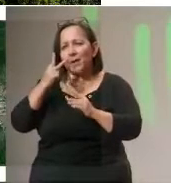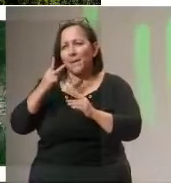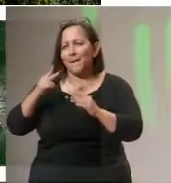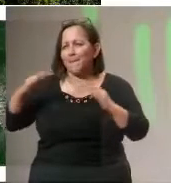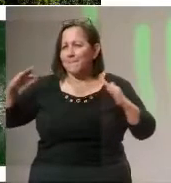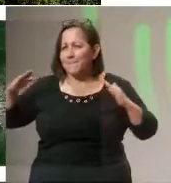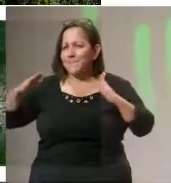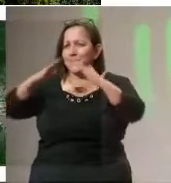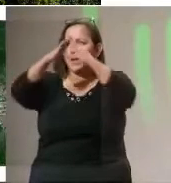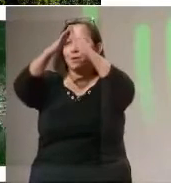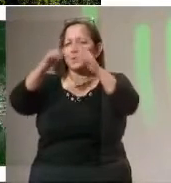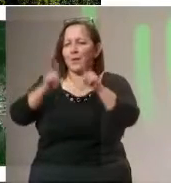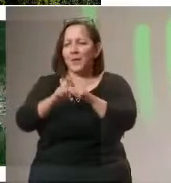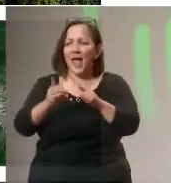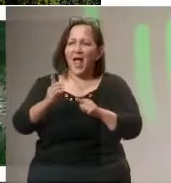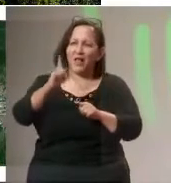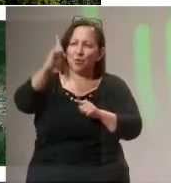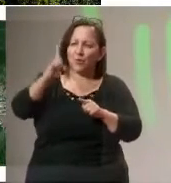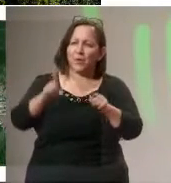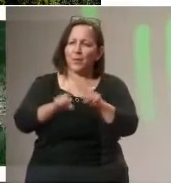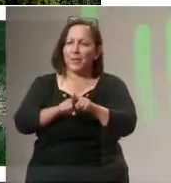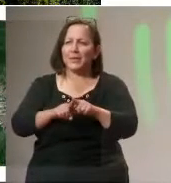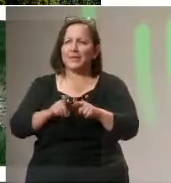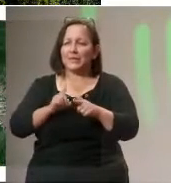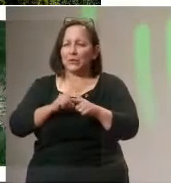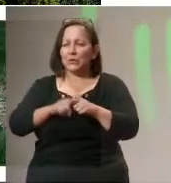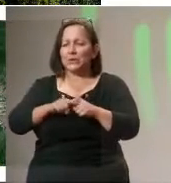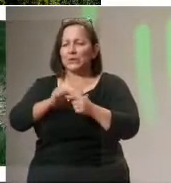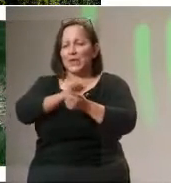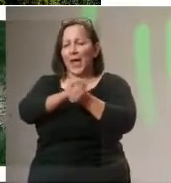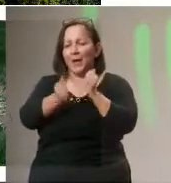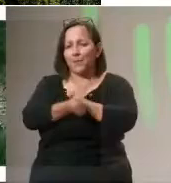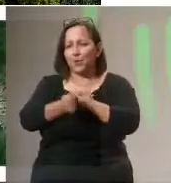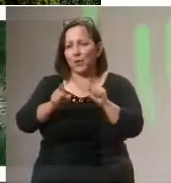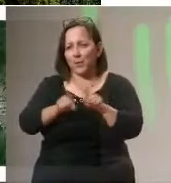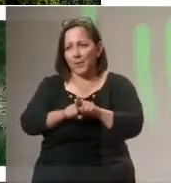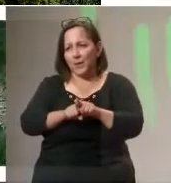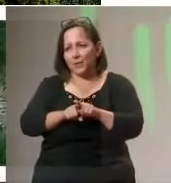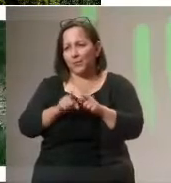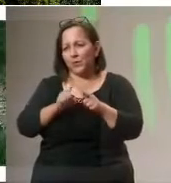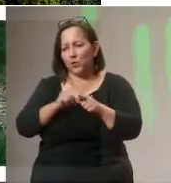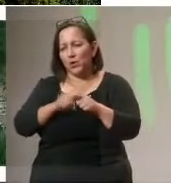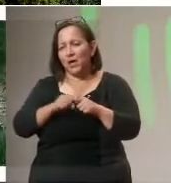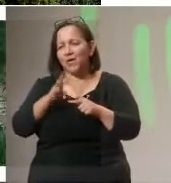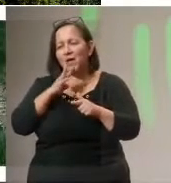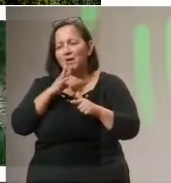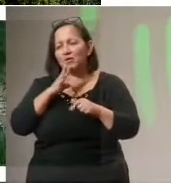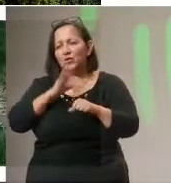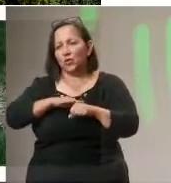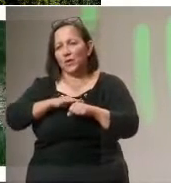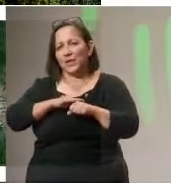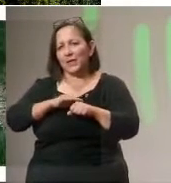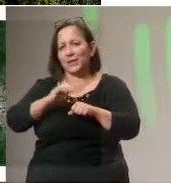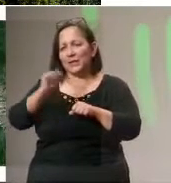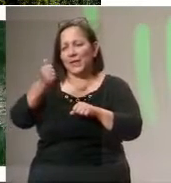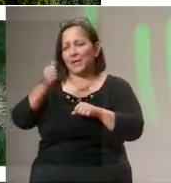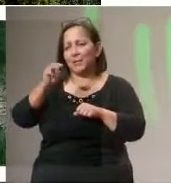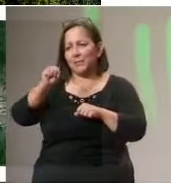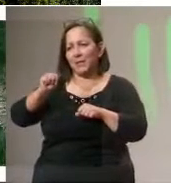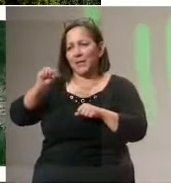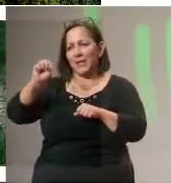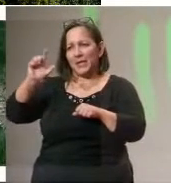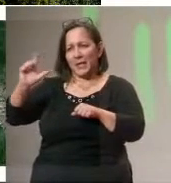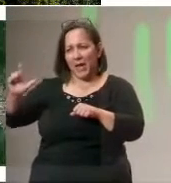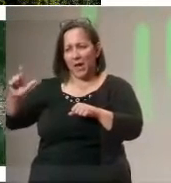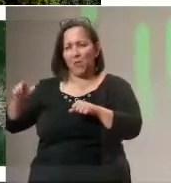casi 60 miligramos por litro. Entonces tenemos una regulación que habla de 10 miligramos por litro, luego tenemos